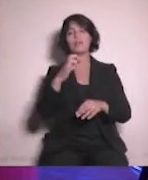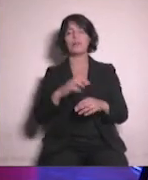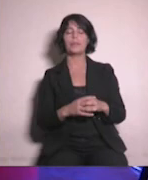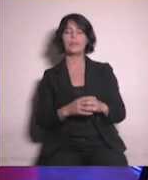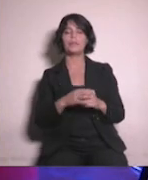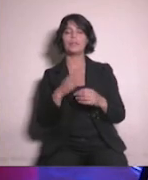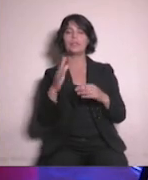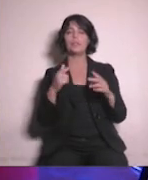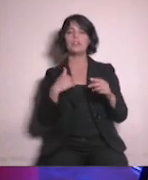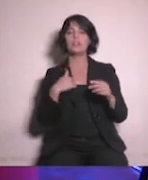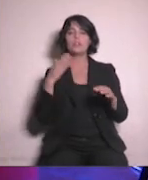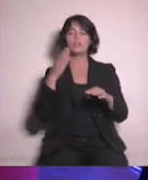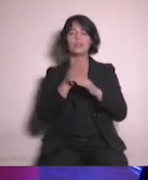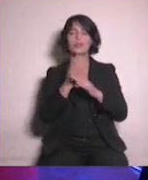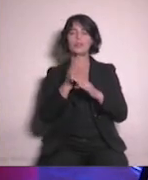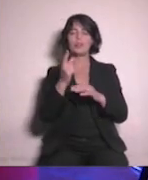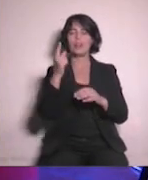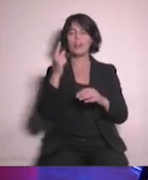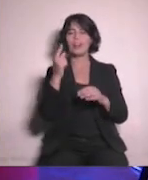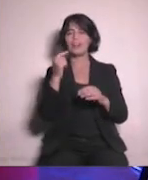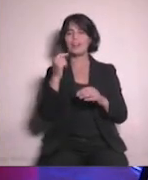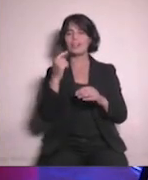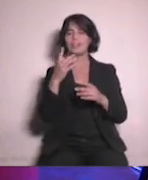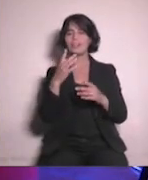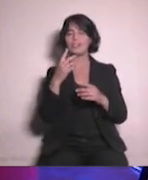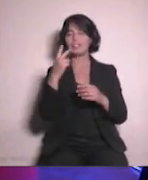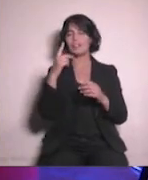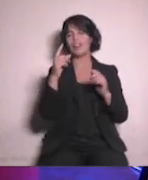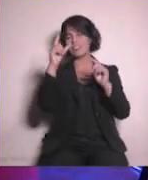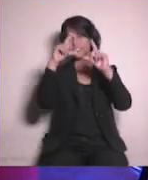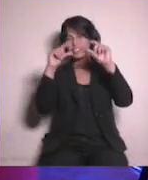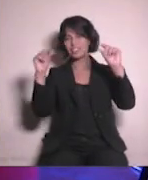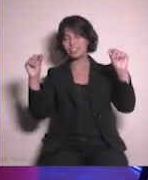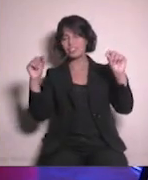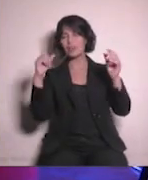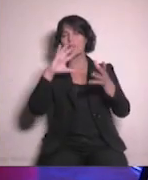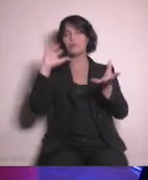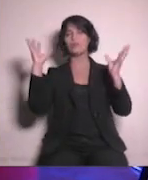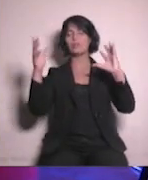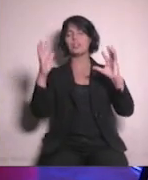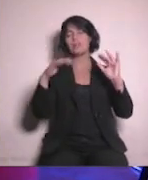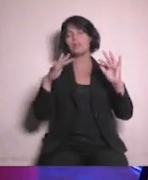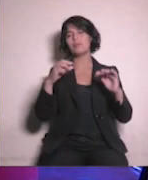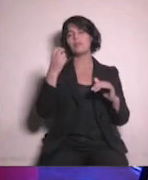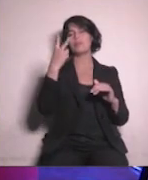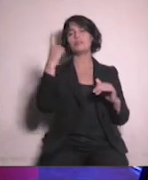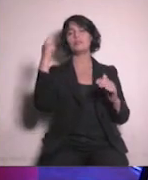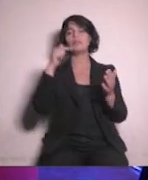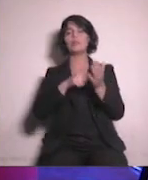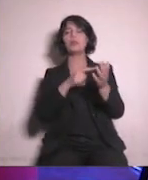Y si hubiésemos ido al índice mundial de acciones, habríamos tenido 21 mil pesos.